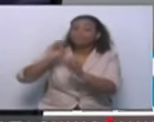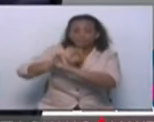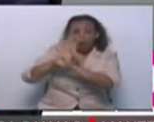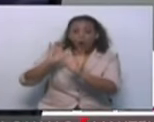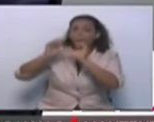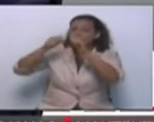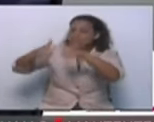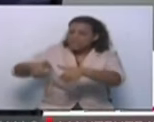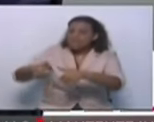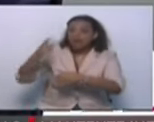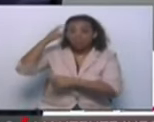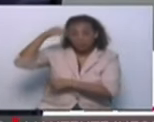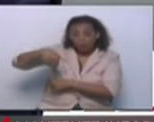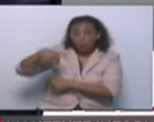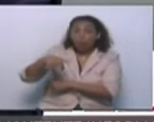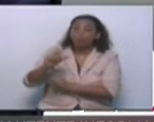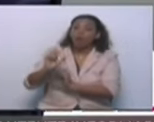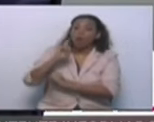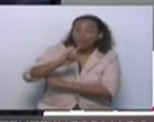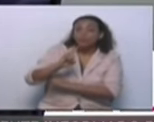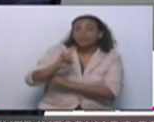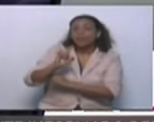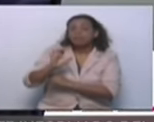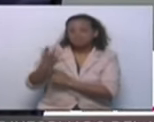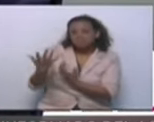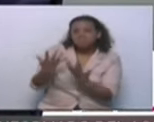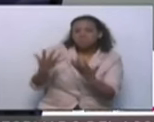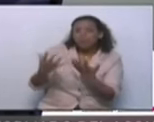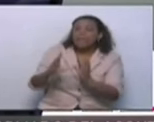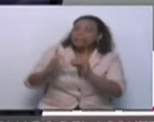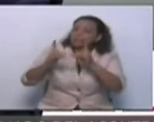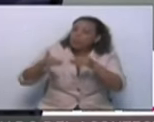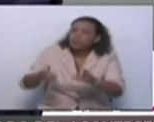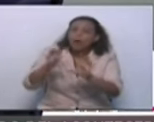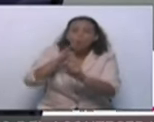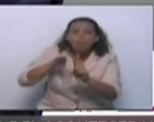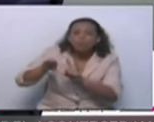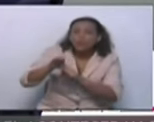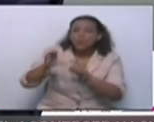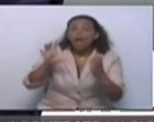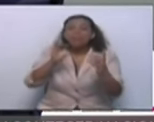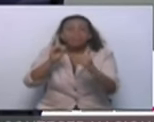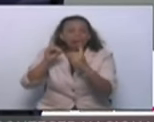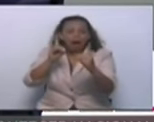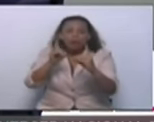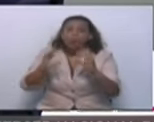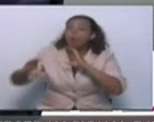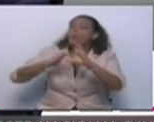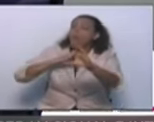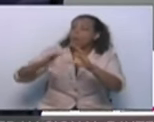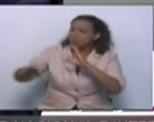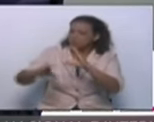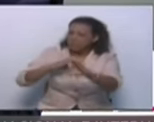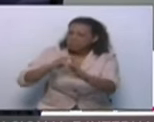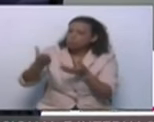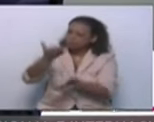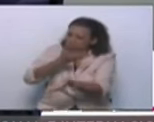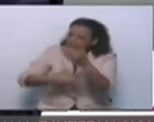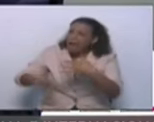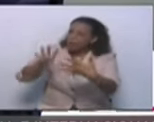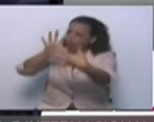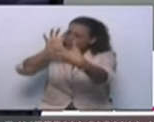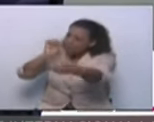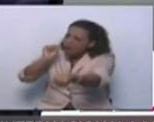empezando el programa, somos un país que ha logrado desarrollar una cultura de diálogo, de